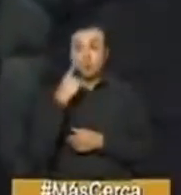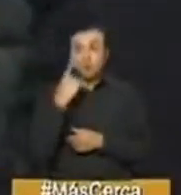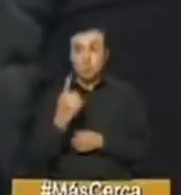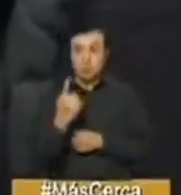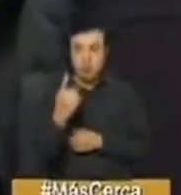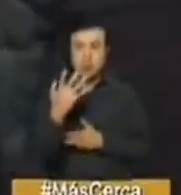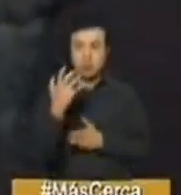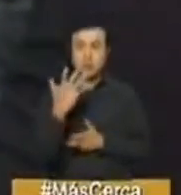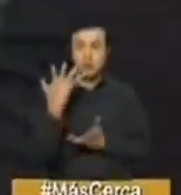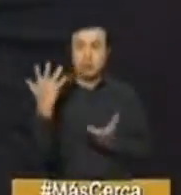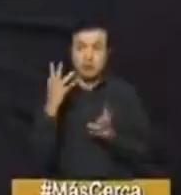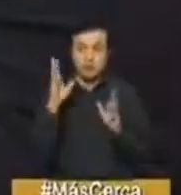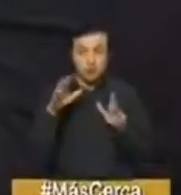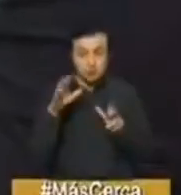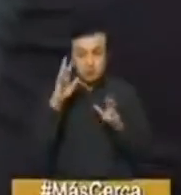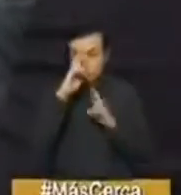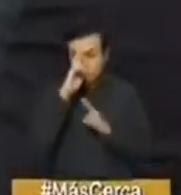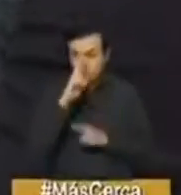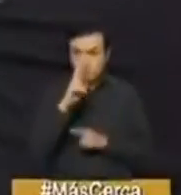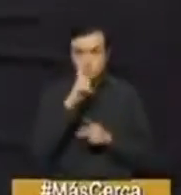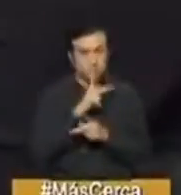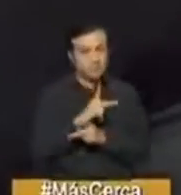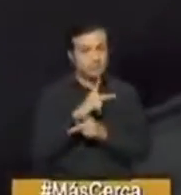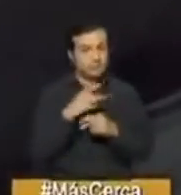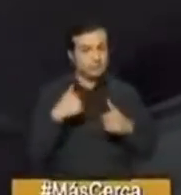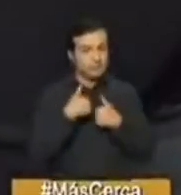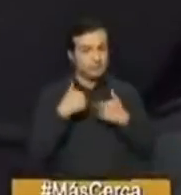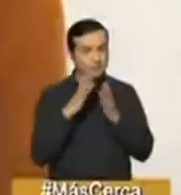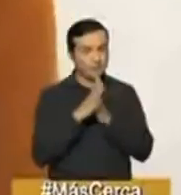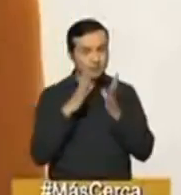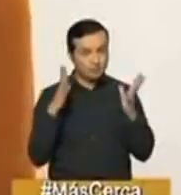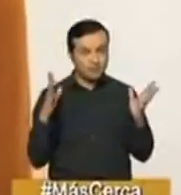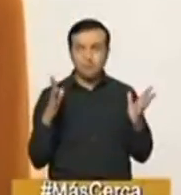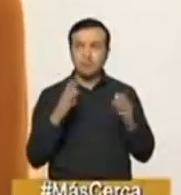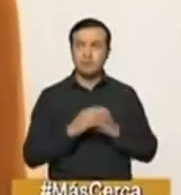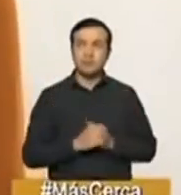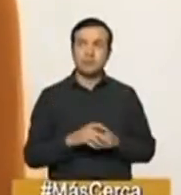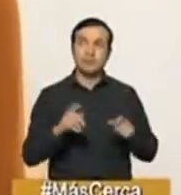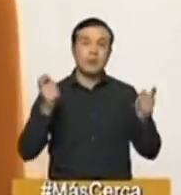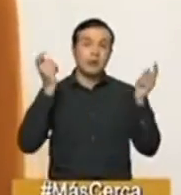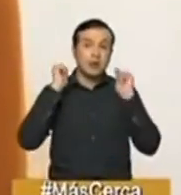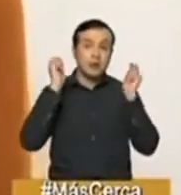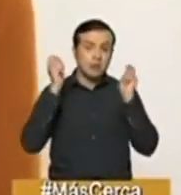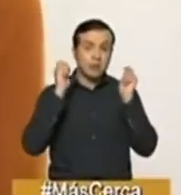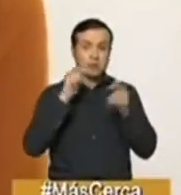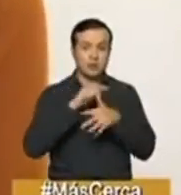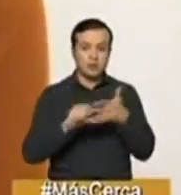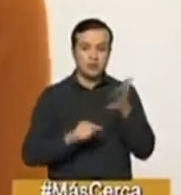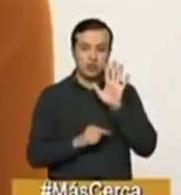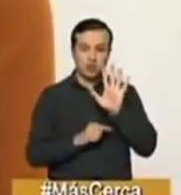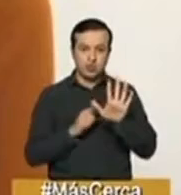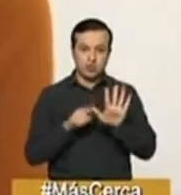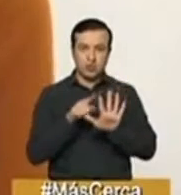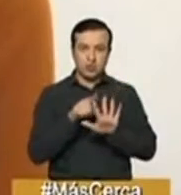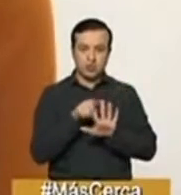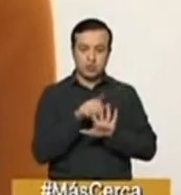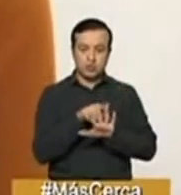que busca que se trabaje en el respeto y la protección a los animales. Claro, justo la campaña está en 5 ejes, que son